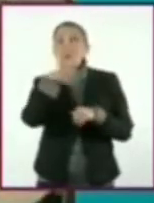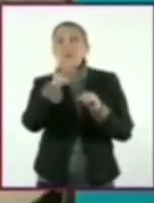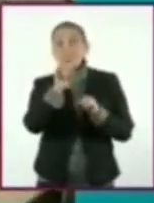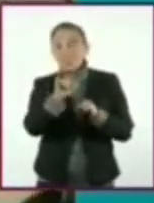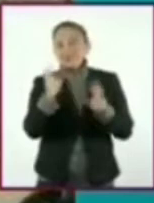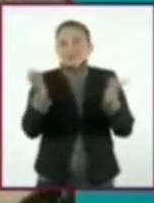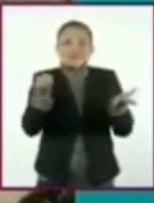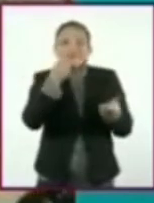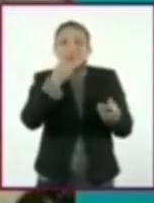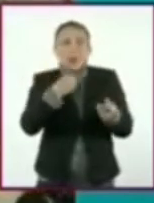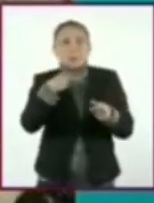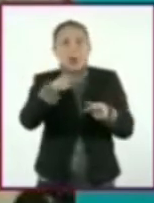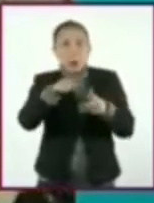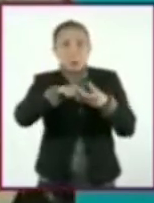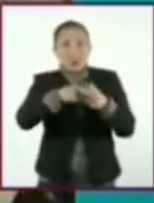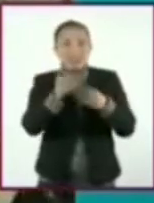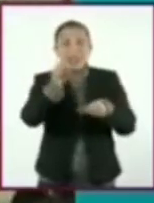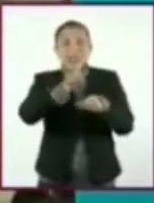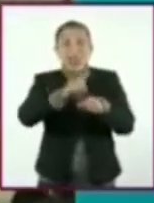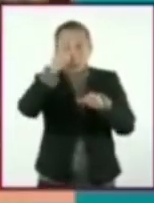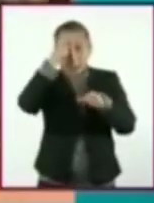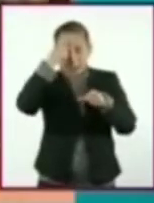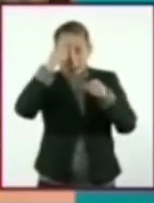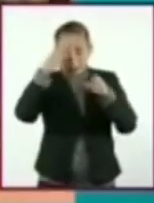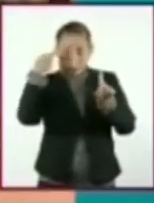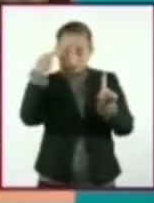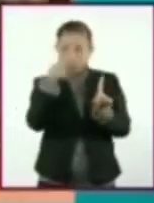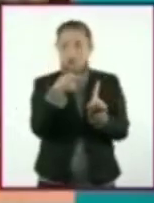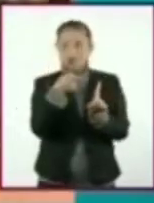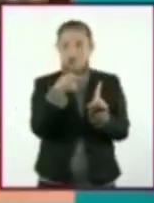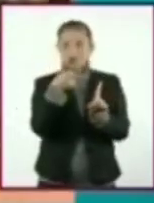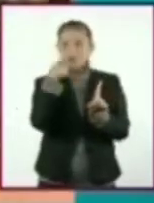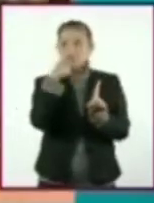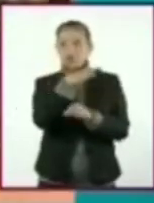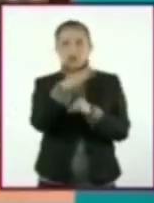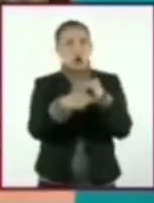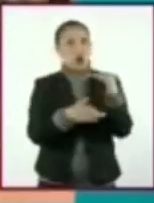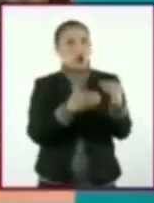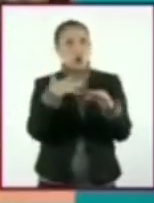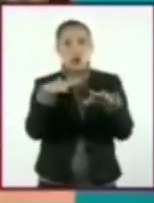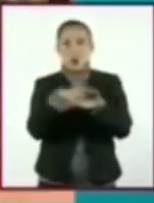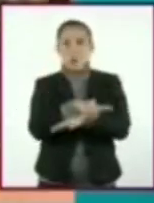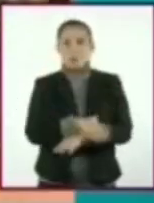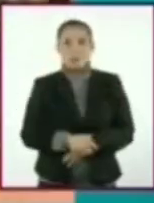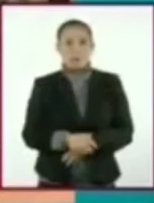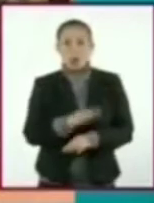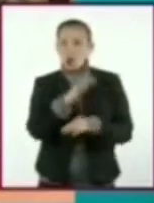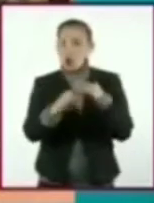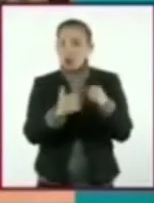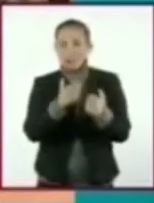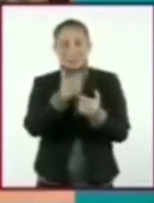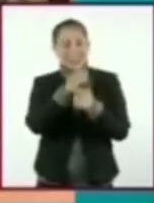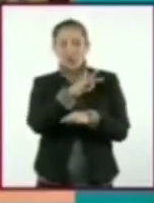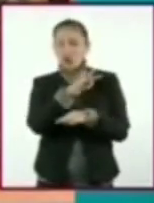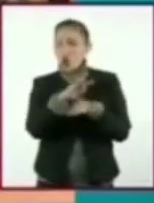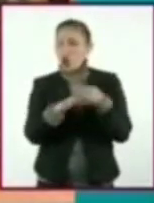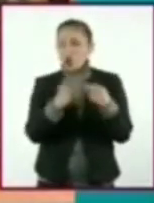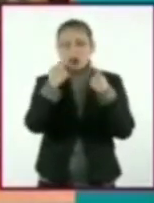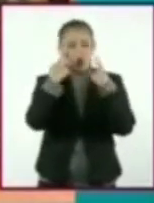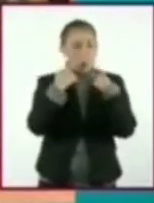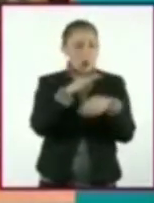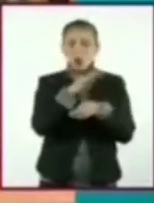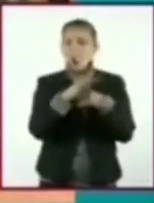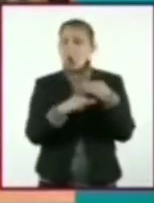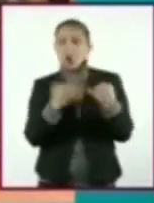aunque no quieras, pero empieza tu día ya programándote a que todo va a cambiar. Todos reímos, todos